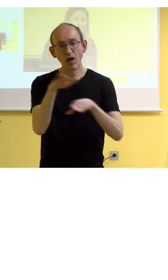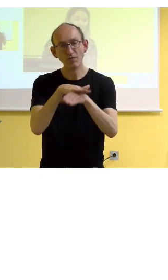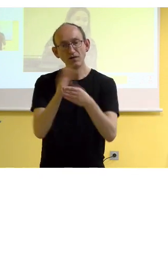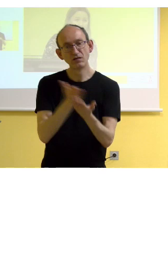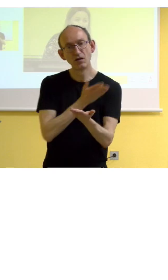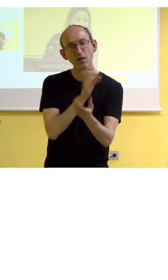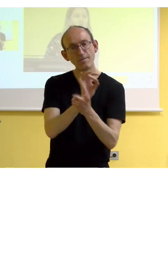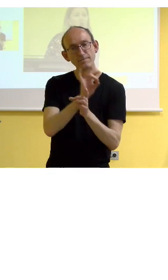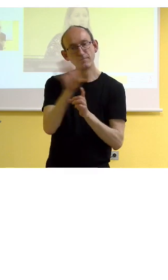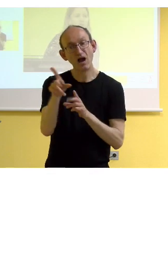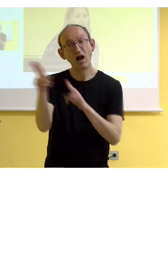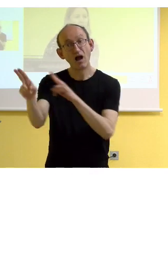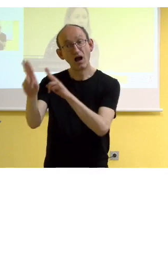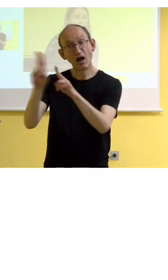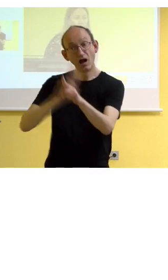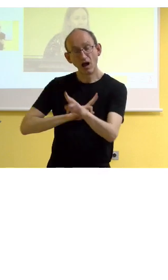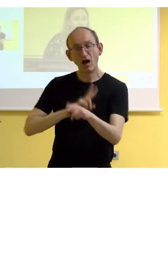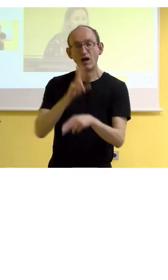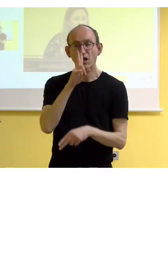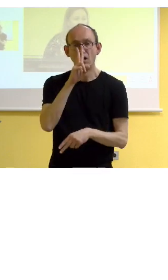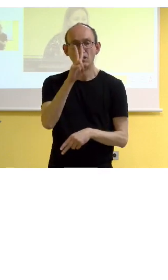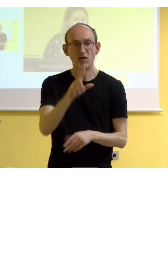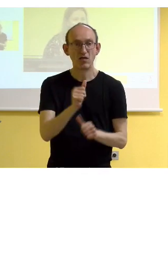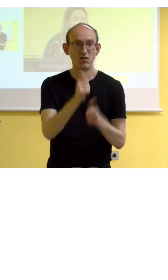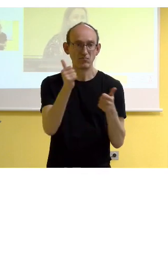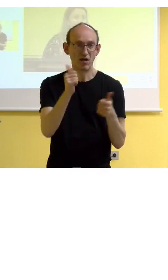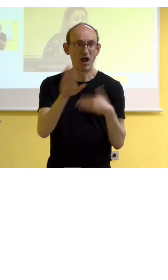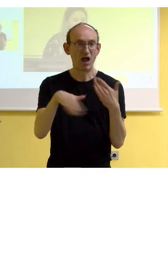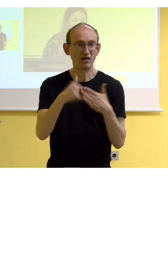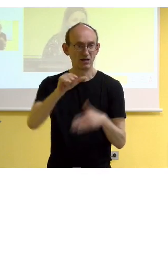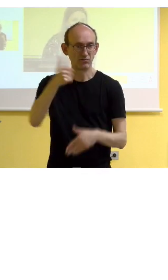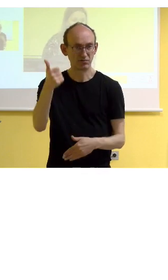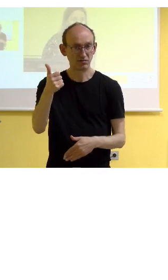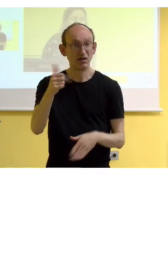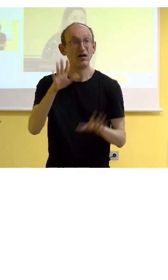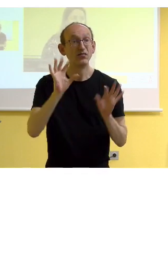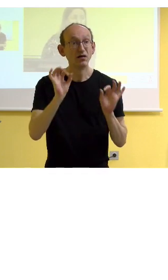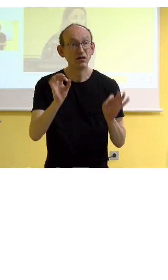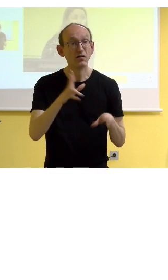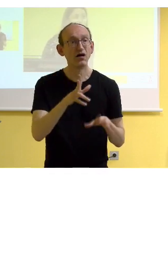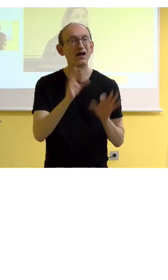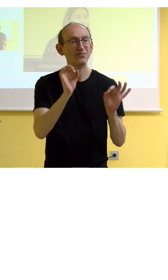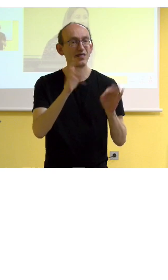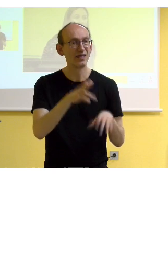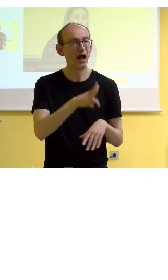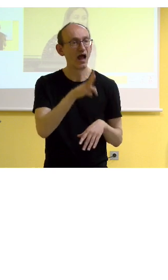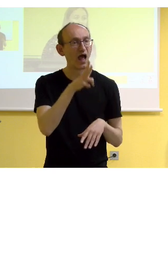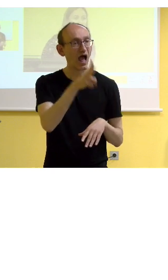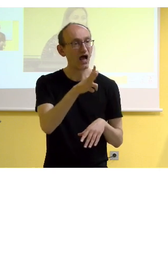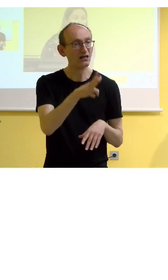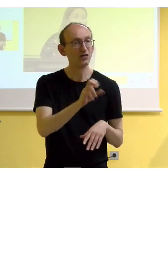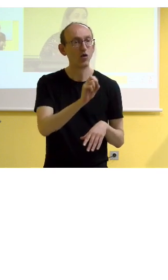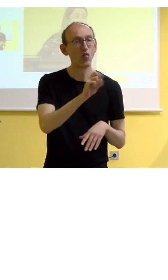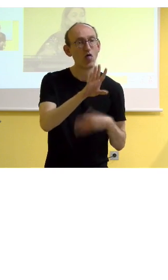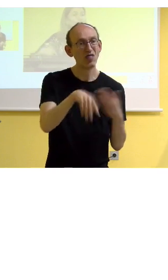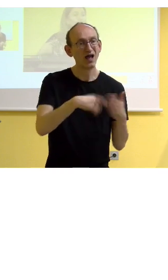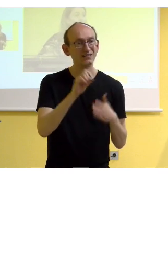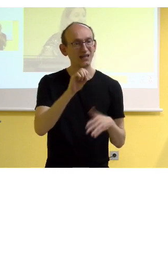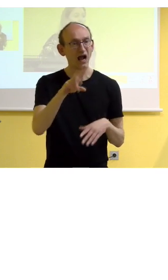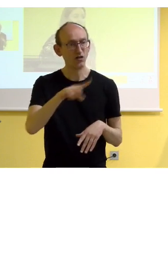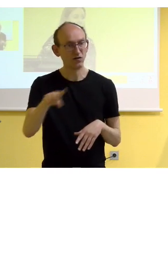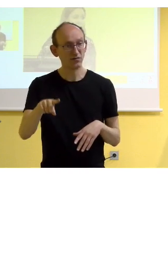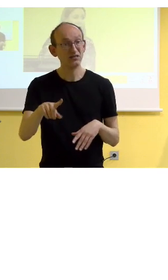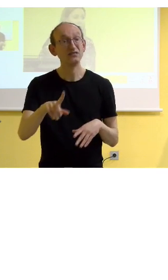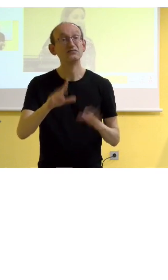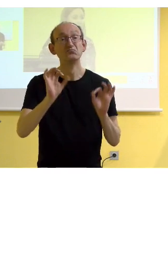de 2 años en contestarnos si las dan de paso. Pero para el Huntington, entre 12 y 14 meses. Y luego va todo seguido. O sea,